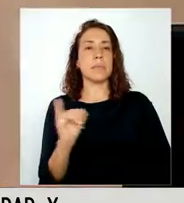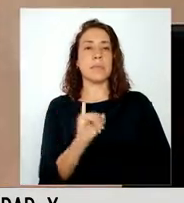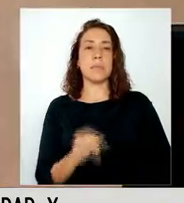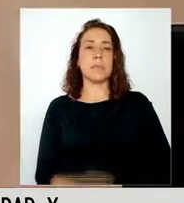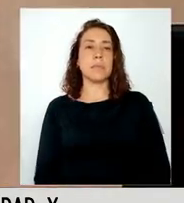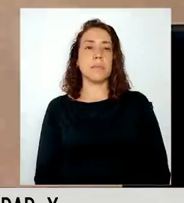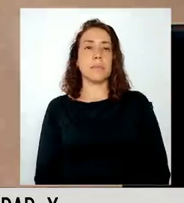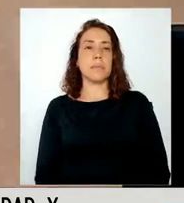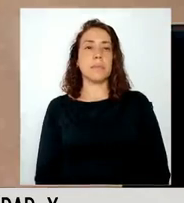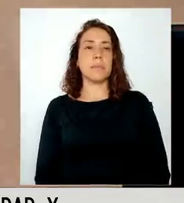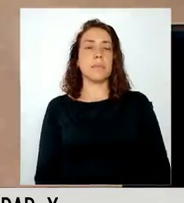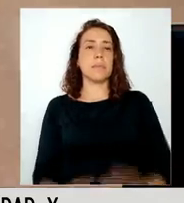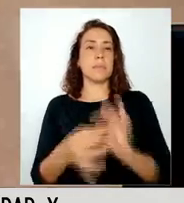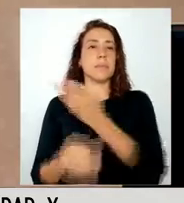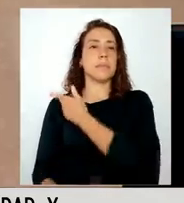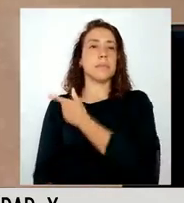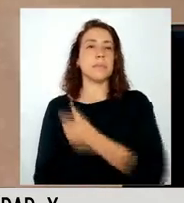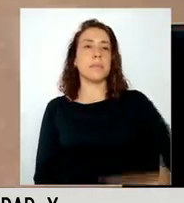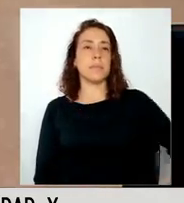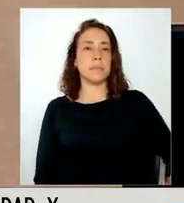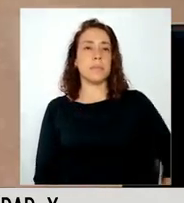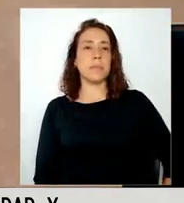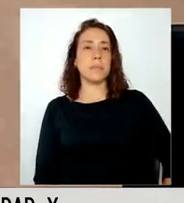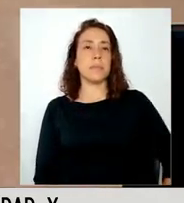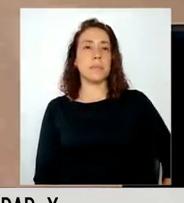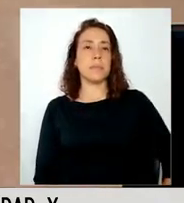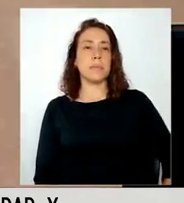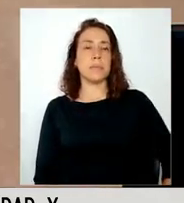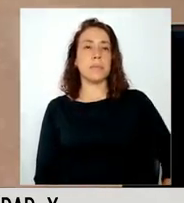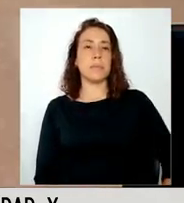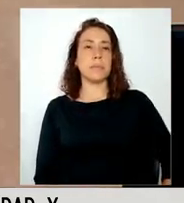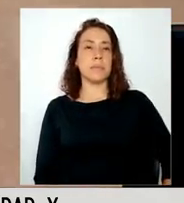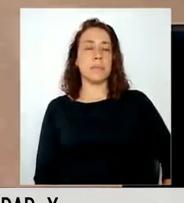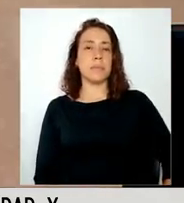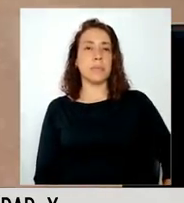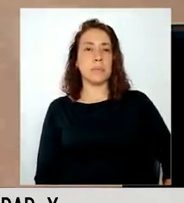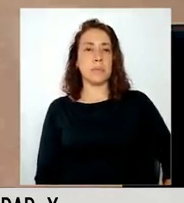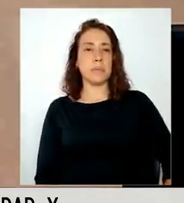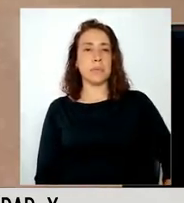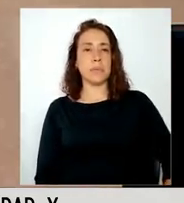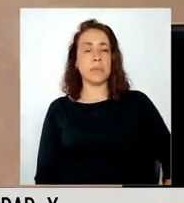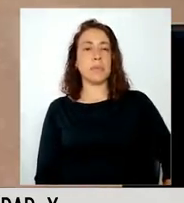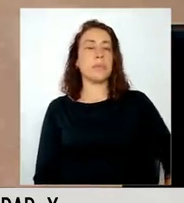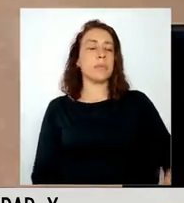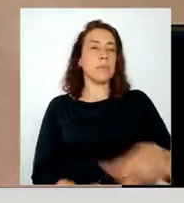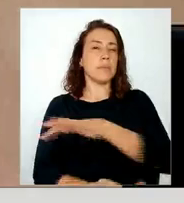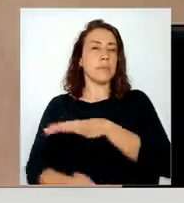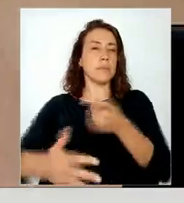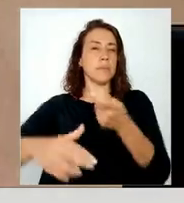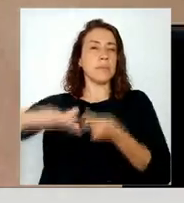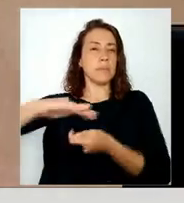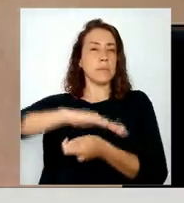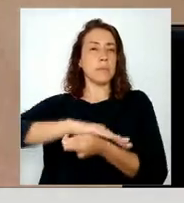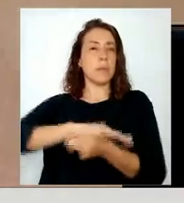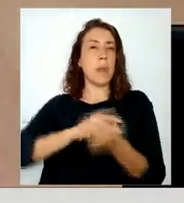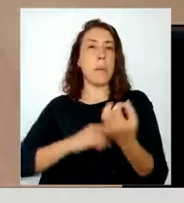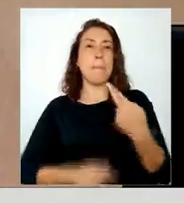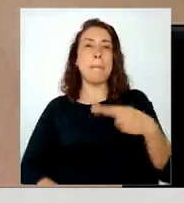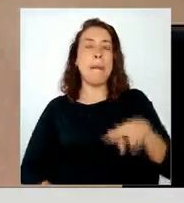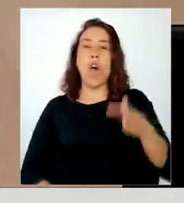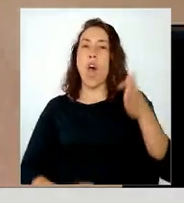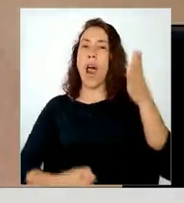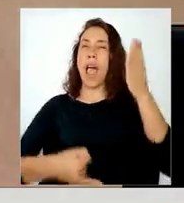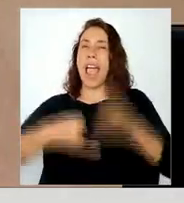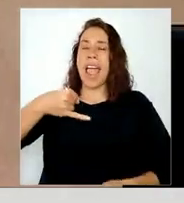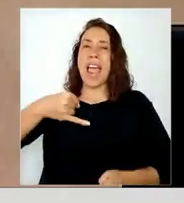presidente que duda cabe presidente que la corrupción es el peor enemigo de